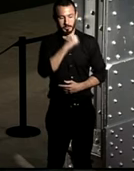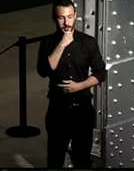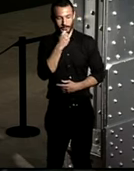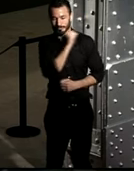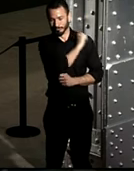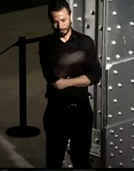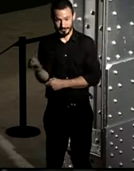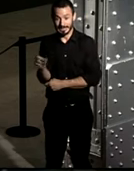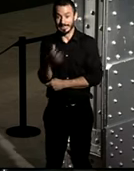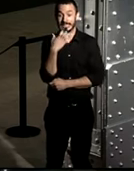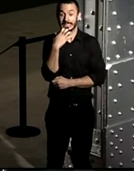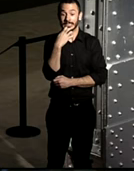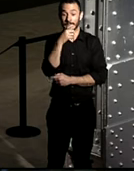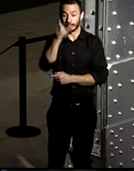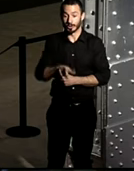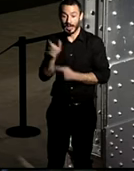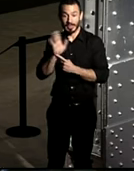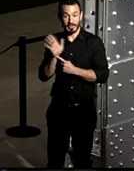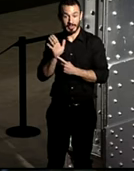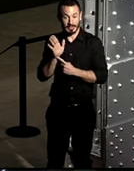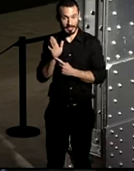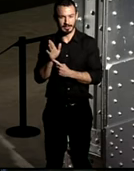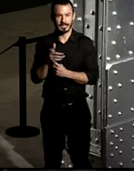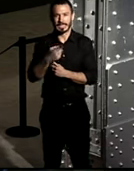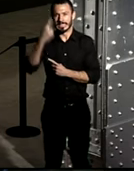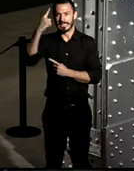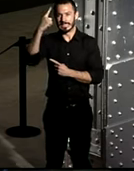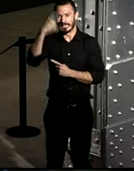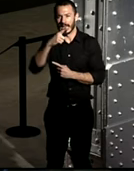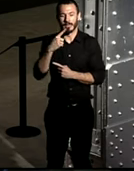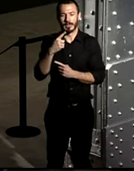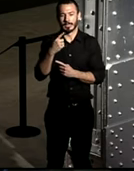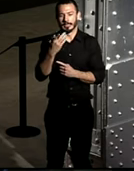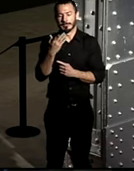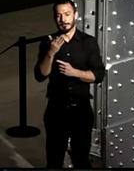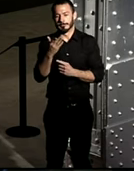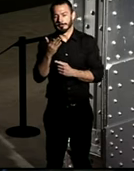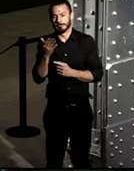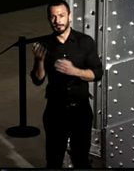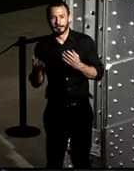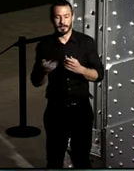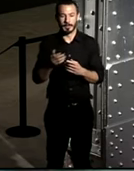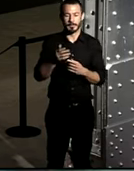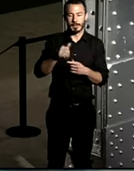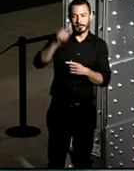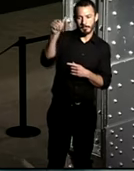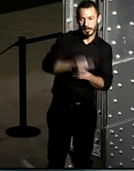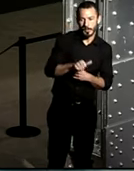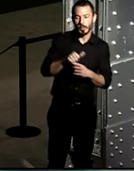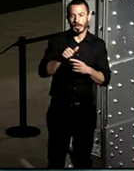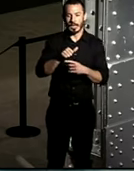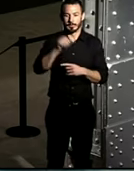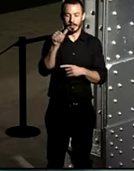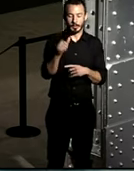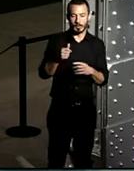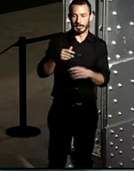un cineasta en España que sabe muy bien lo que es ese ir y venir de la película que me encargan a la película